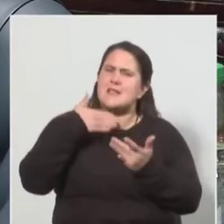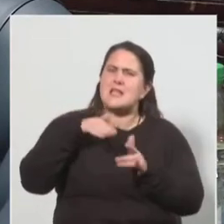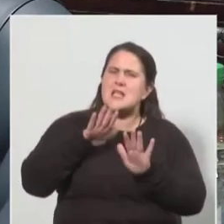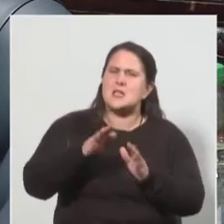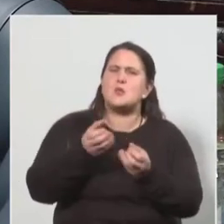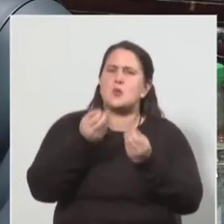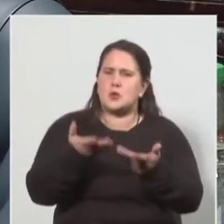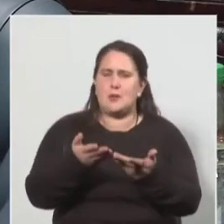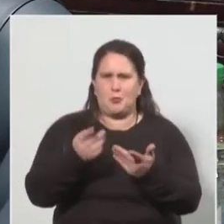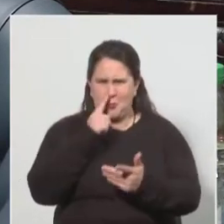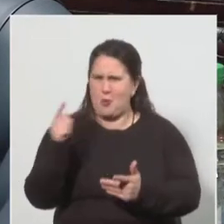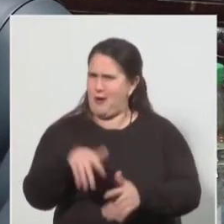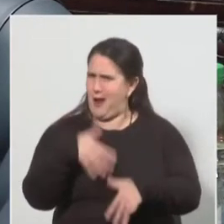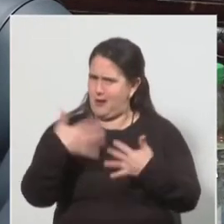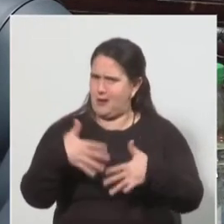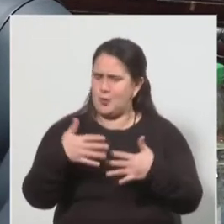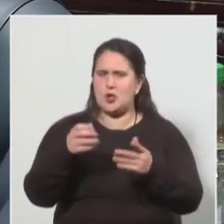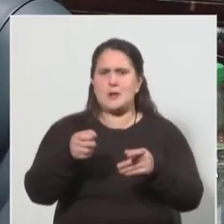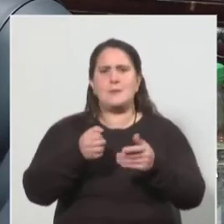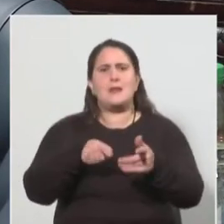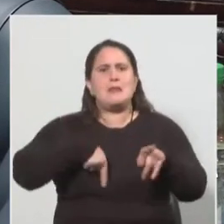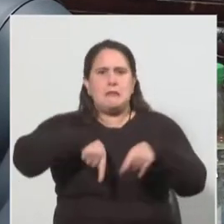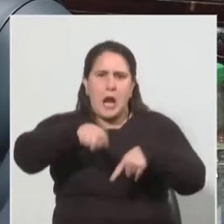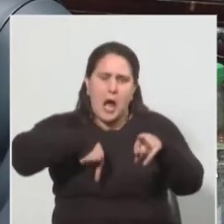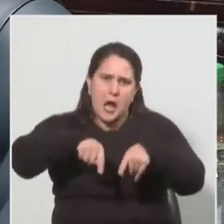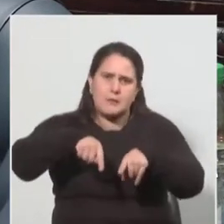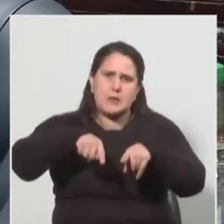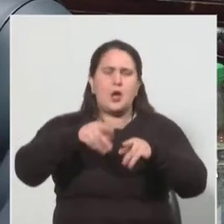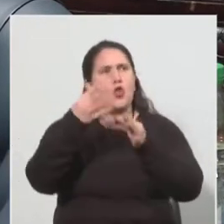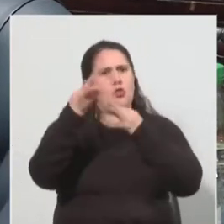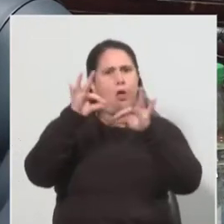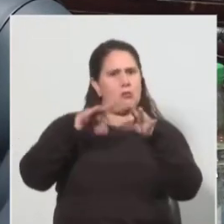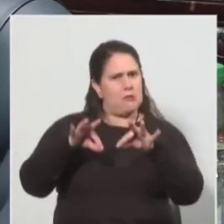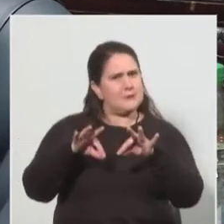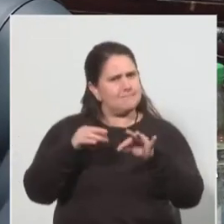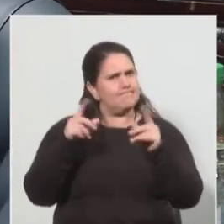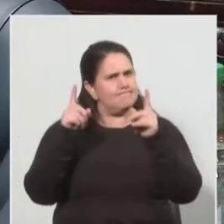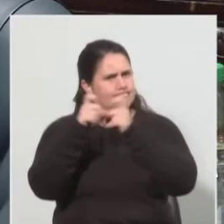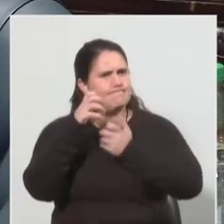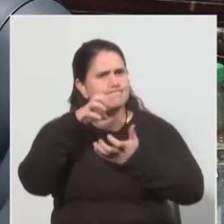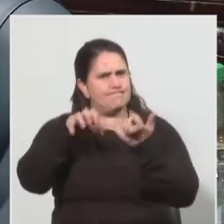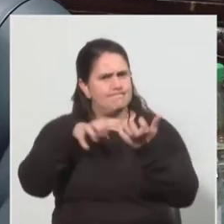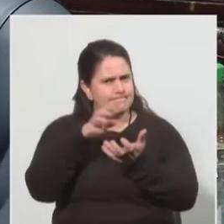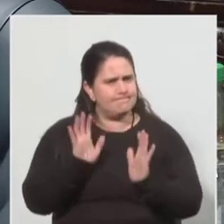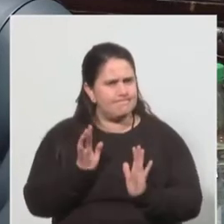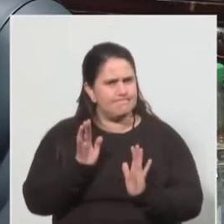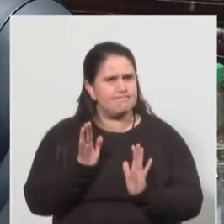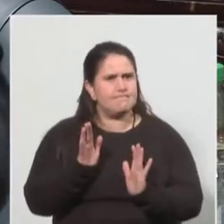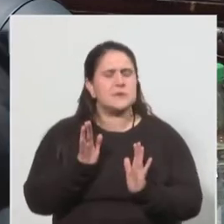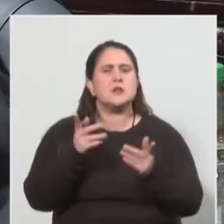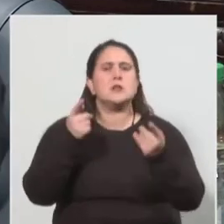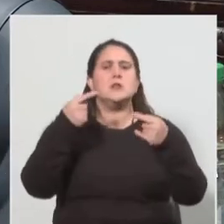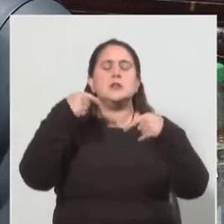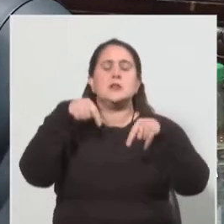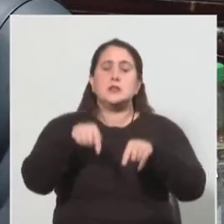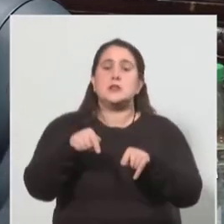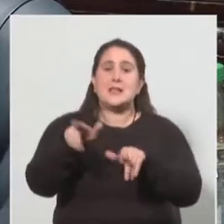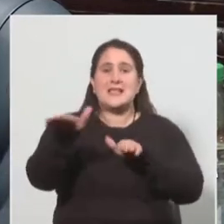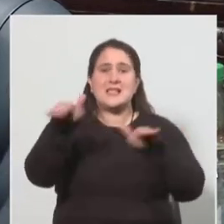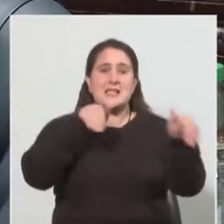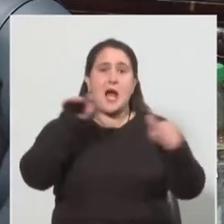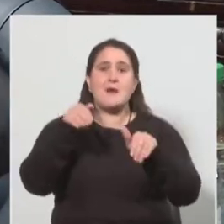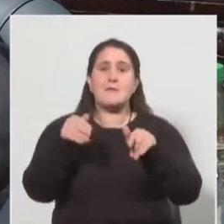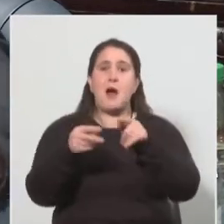su celeridad, su trámite y sus detalles. ¿Por qué convocamos a los ministros